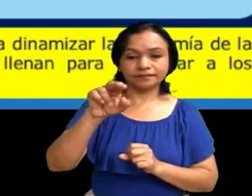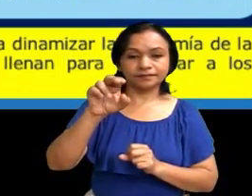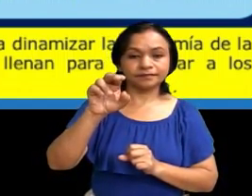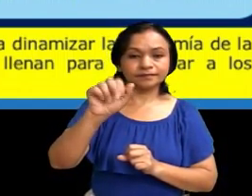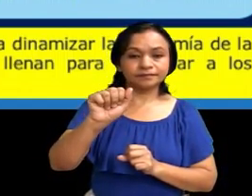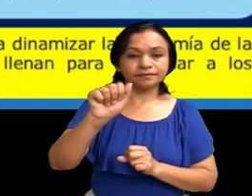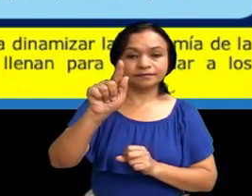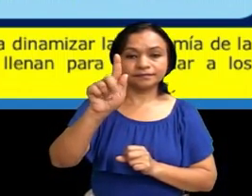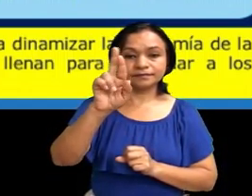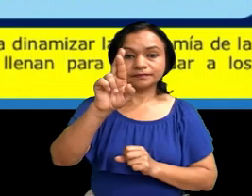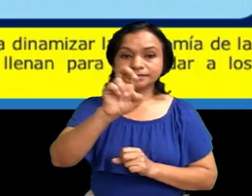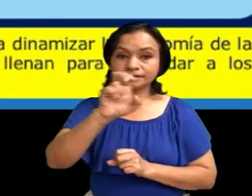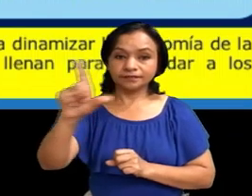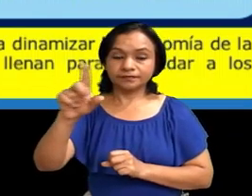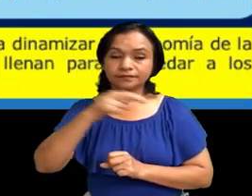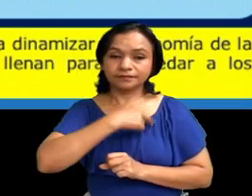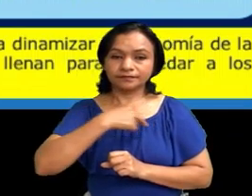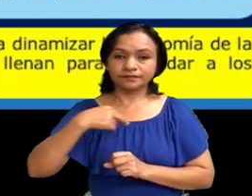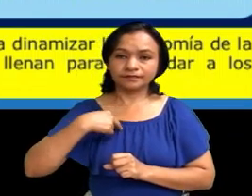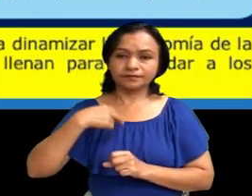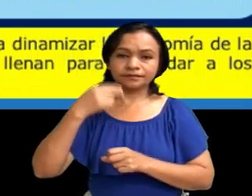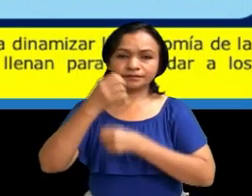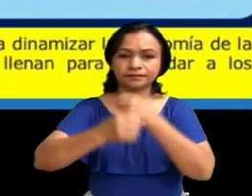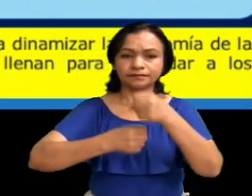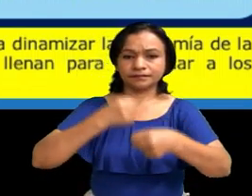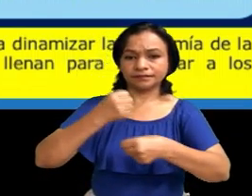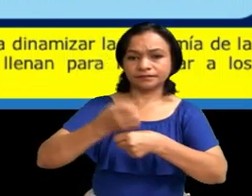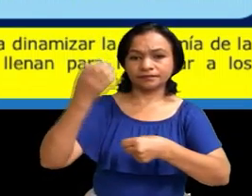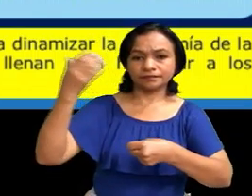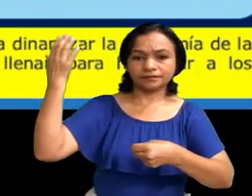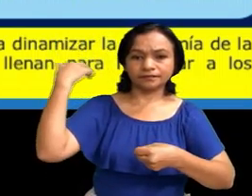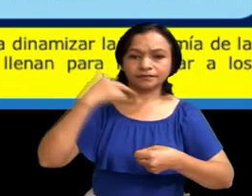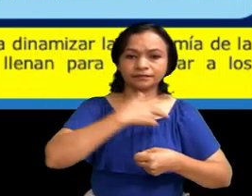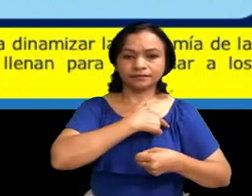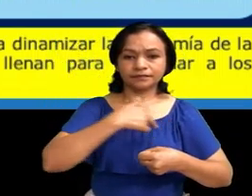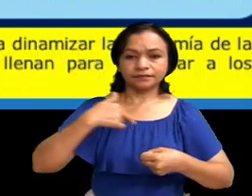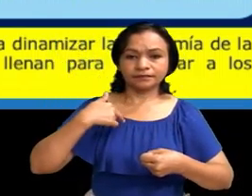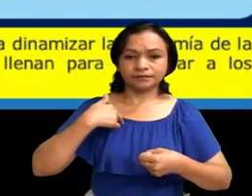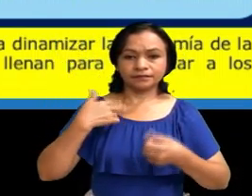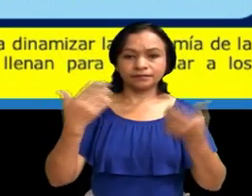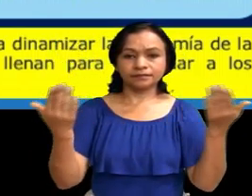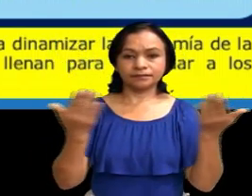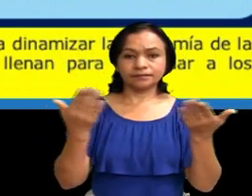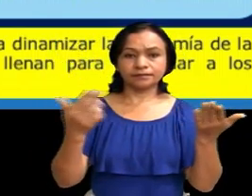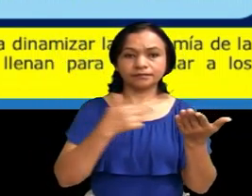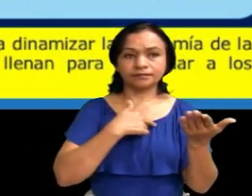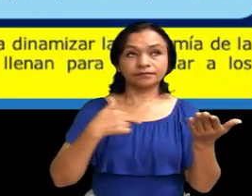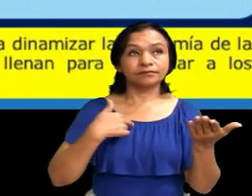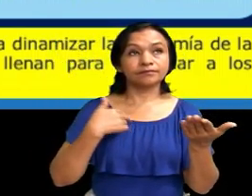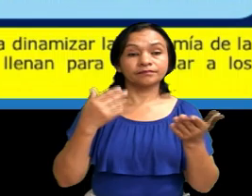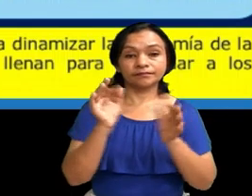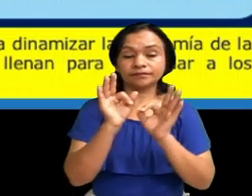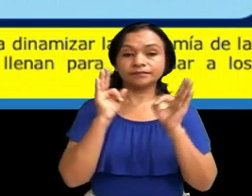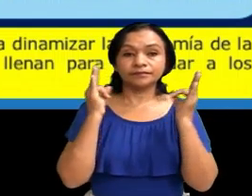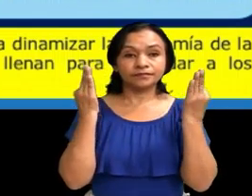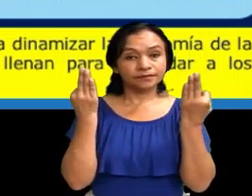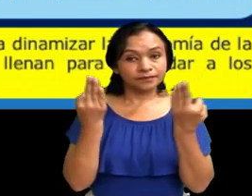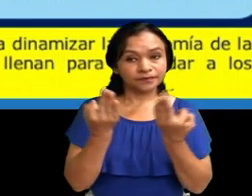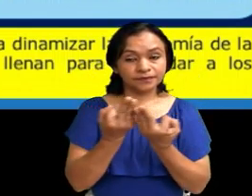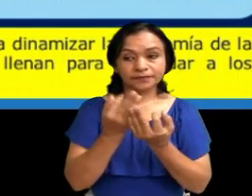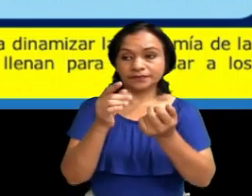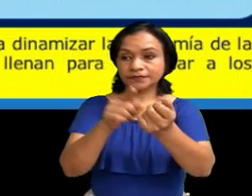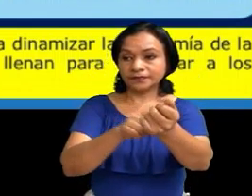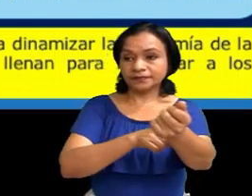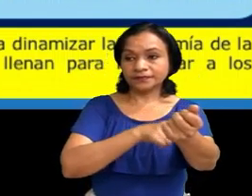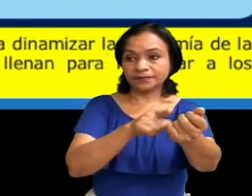Ahí las hacemos ya desde hace muchos años. Eso nos hace estar en familia, ¿verdad? Estar en familia con los